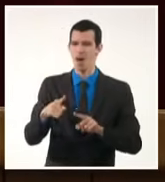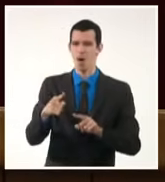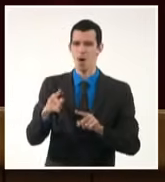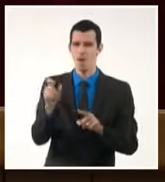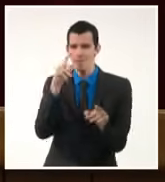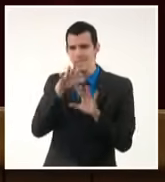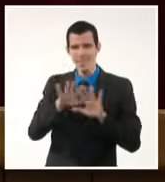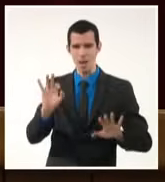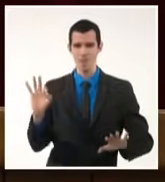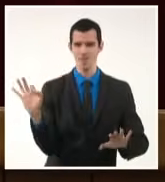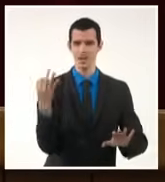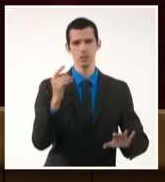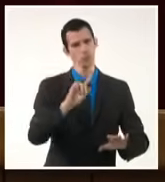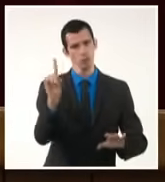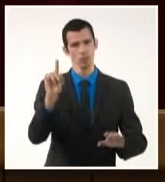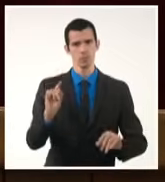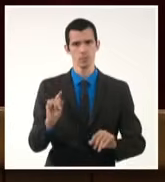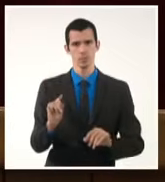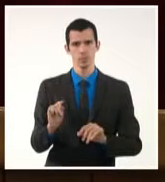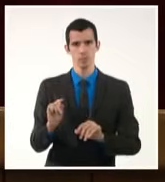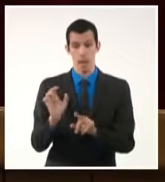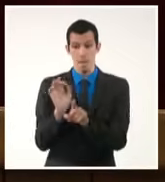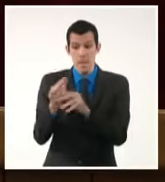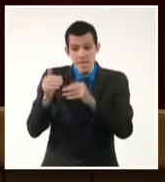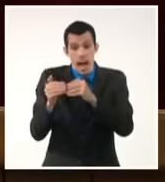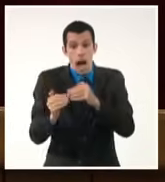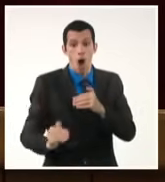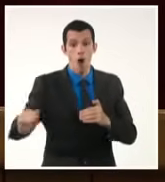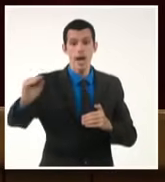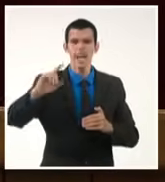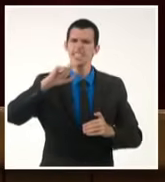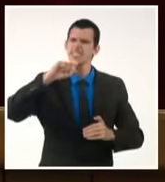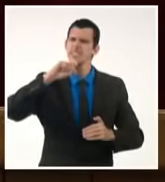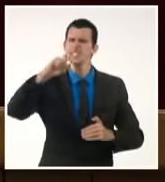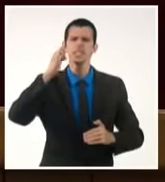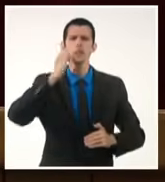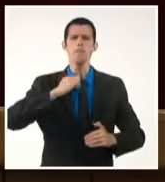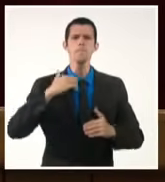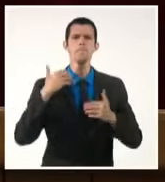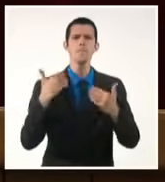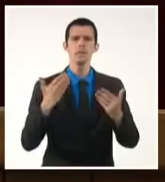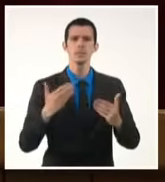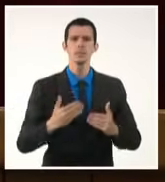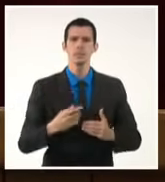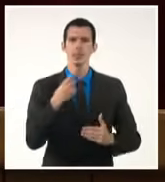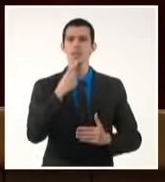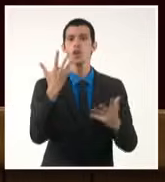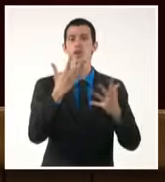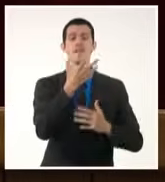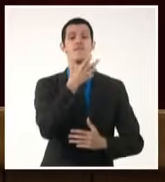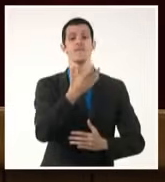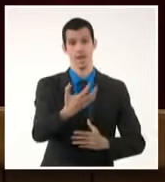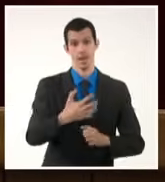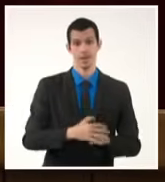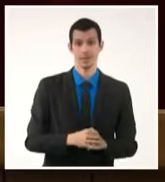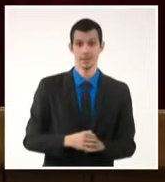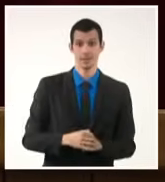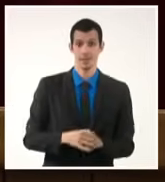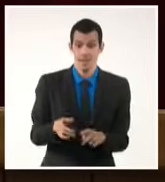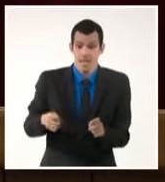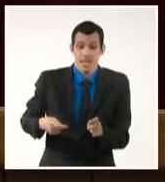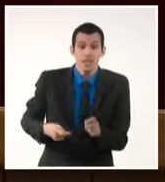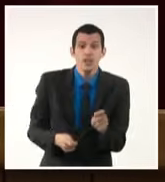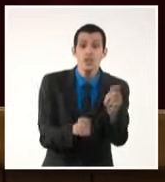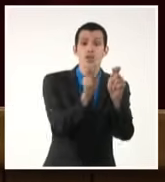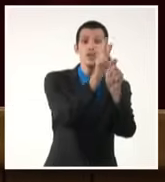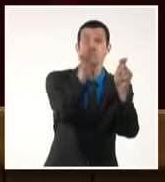lo adelante todo será más difícil. Esas son palabras de Fidel en las primeras horas del triunfo